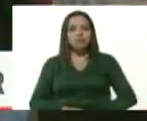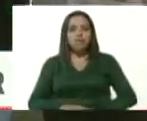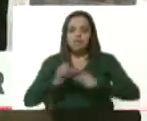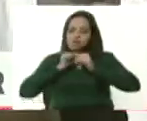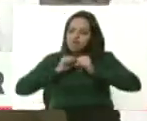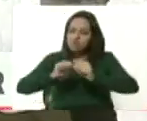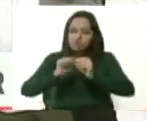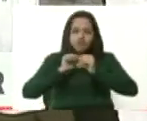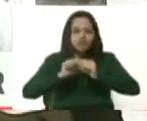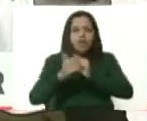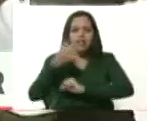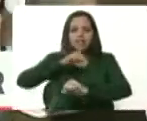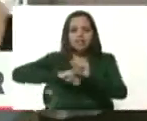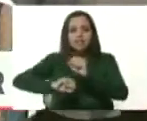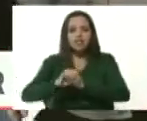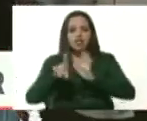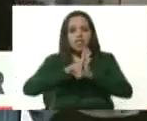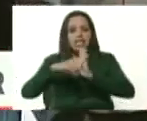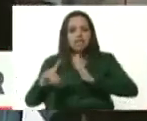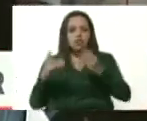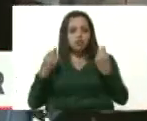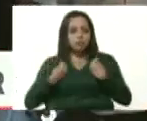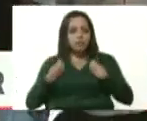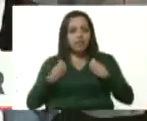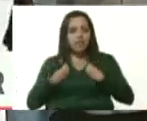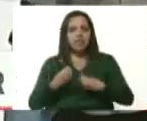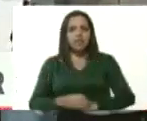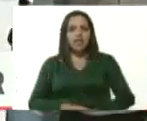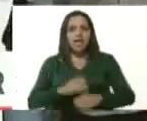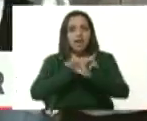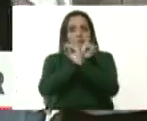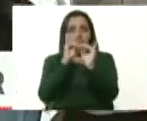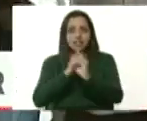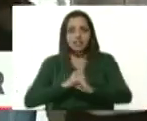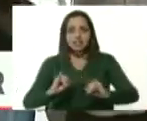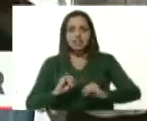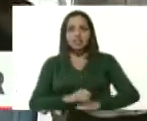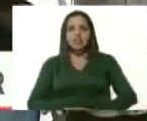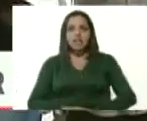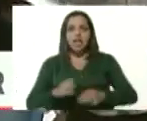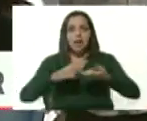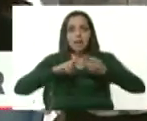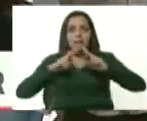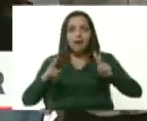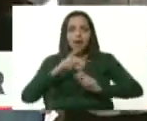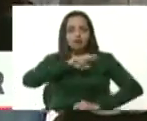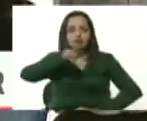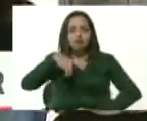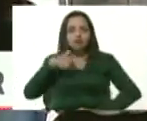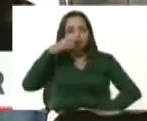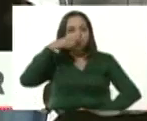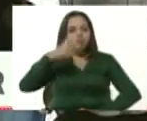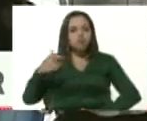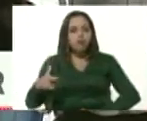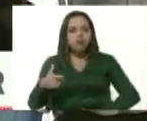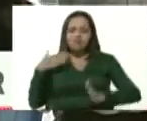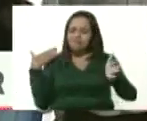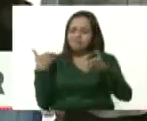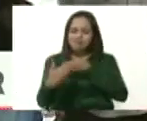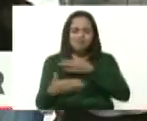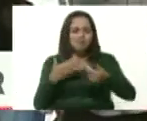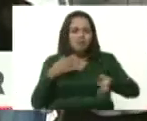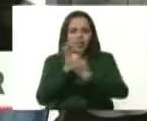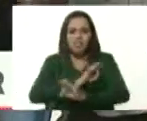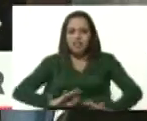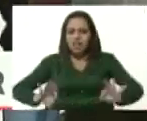seguiremos defendiendo el derecho a la vida, a la felicidad, a la paz de nuestro pueblo, cueste lo que